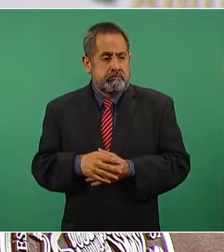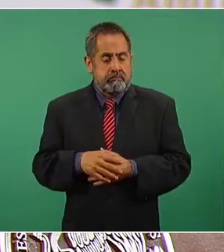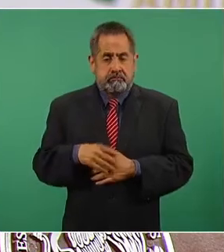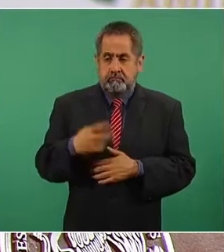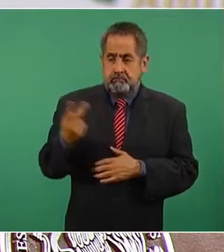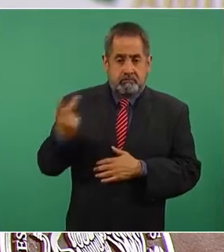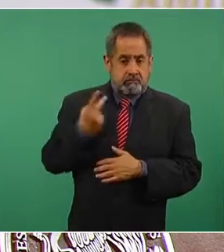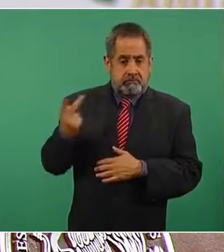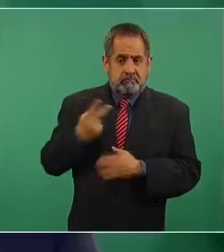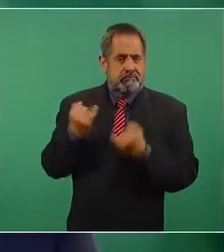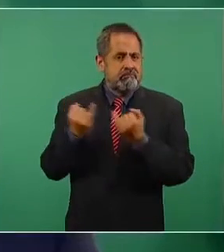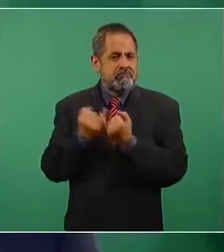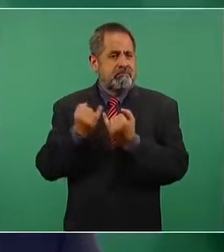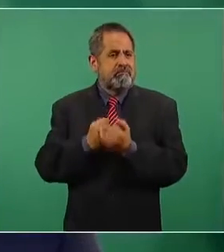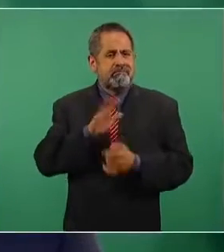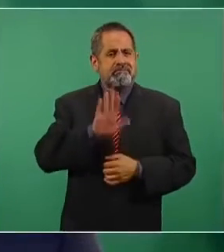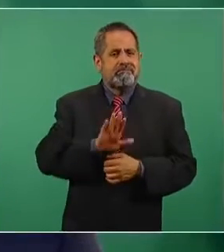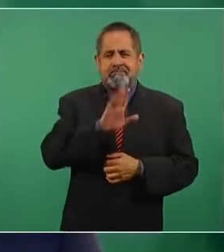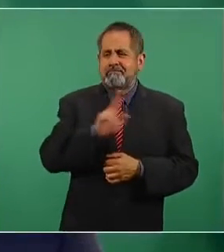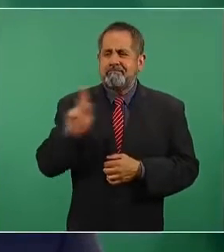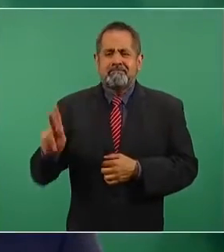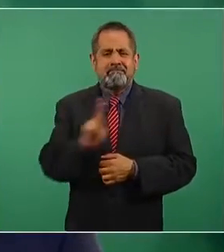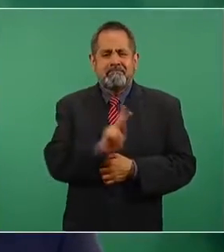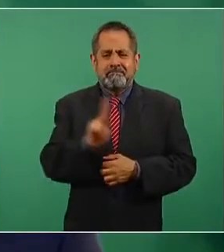parecidos, bolivianos y mexicanos.